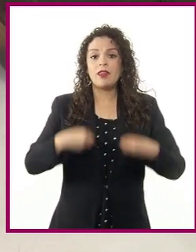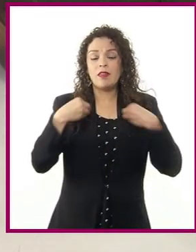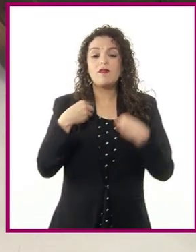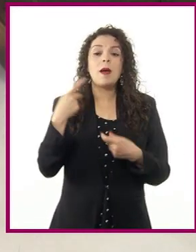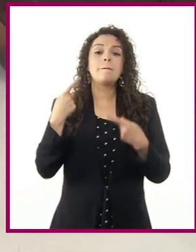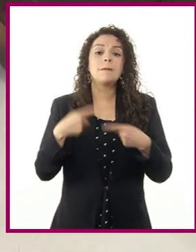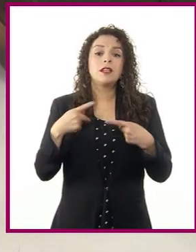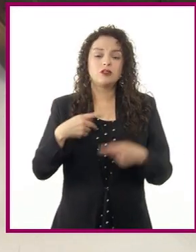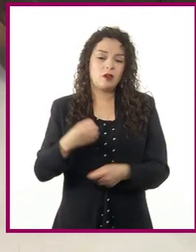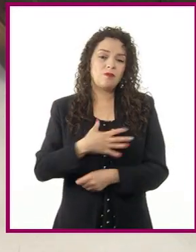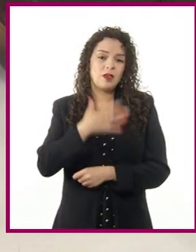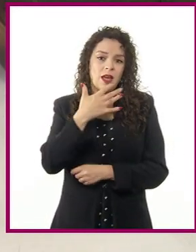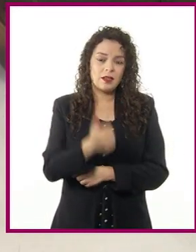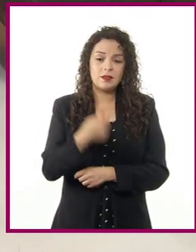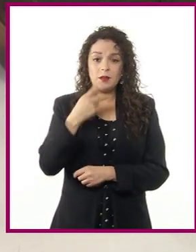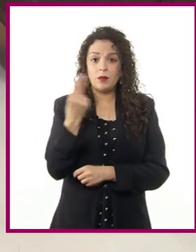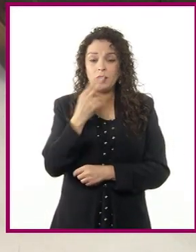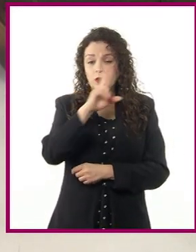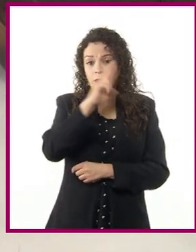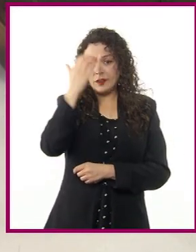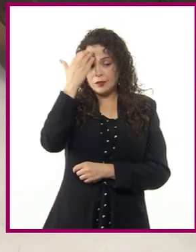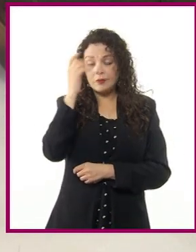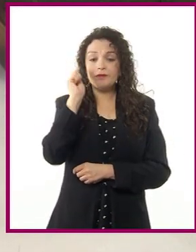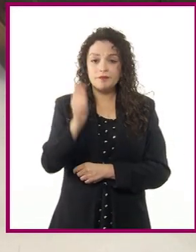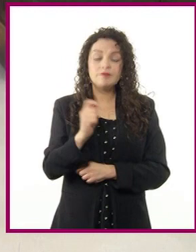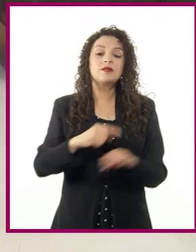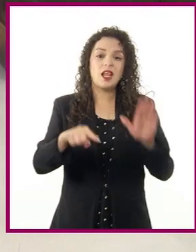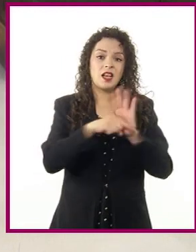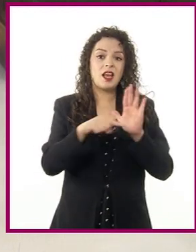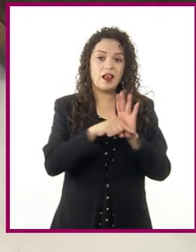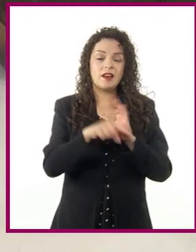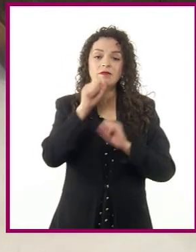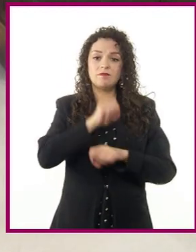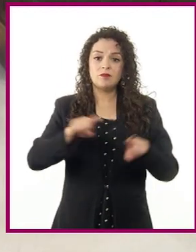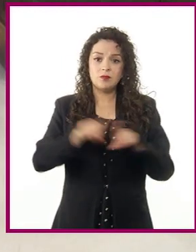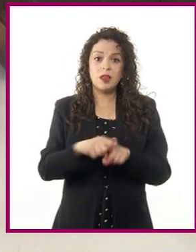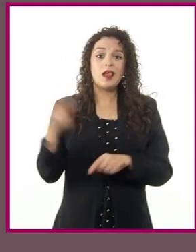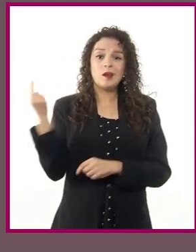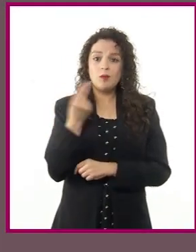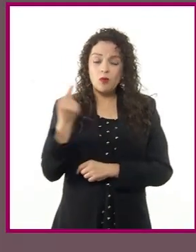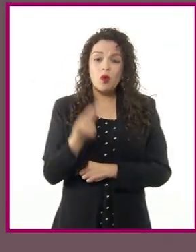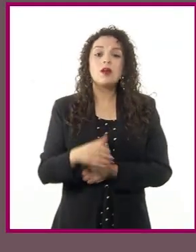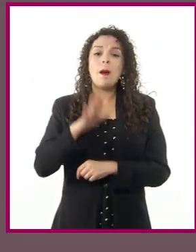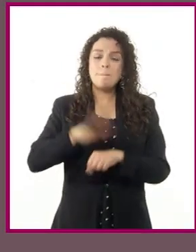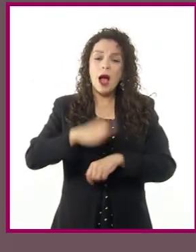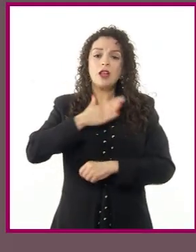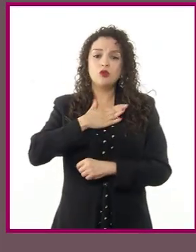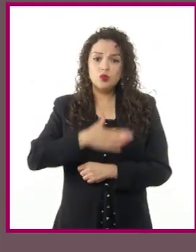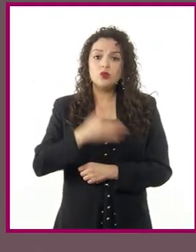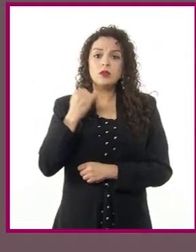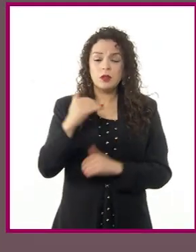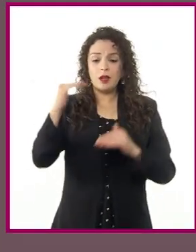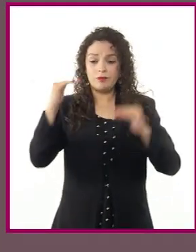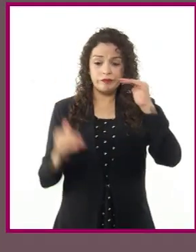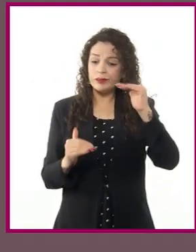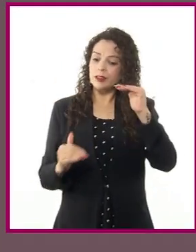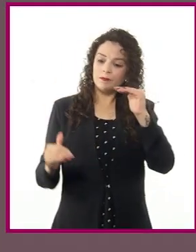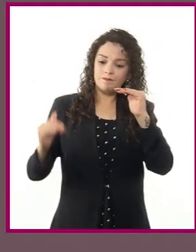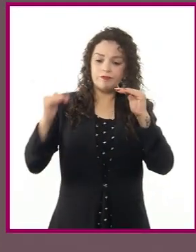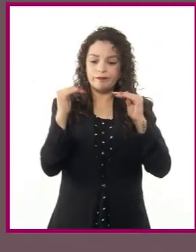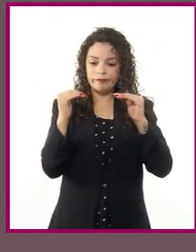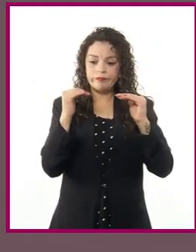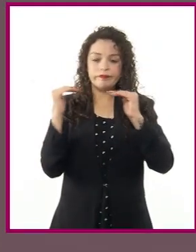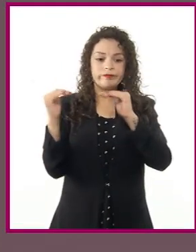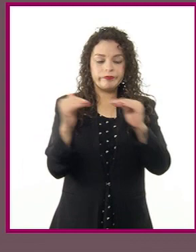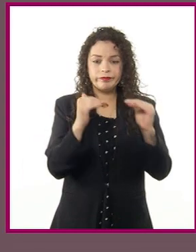es necesario reconocer que hay efectos negativos que impiden un mundo más justo y equilibrado. Es bueno que lo menciones, porque en efecto,